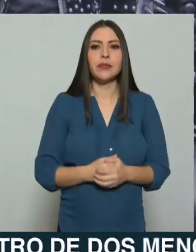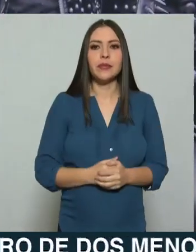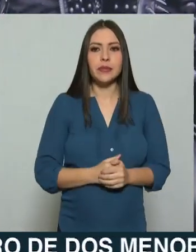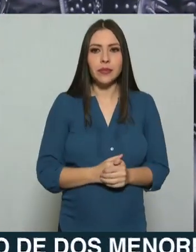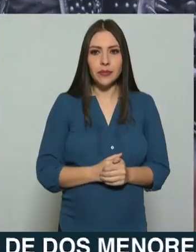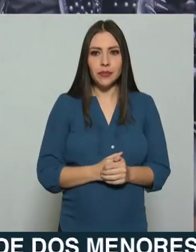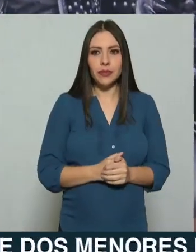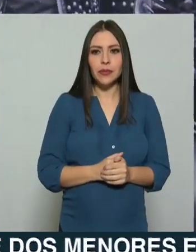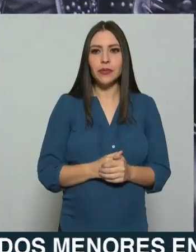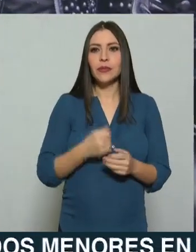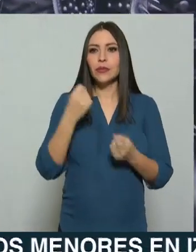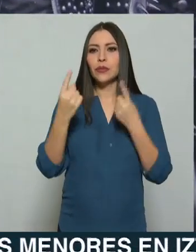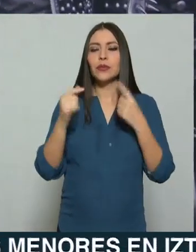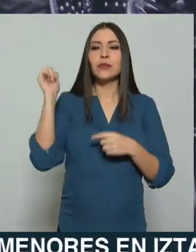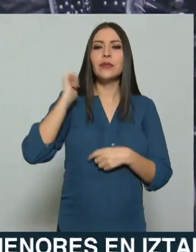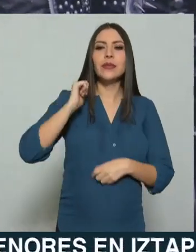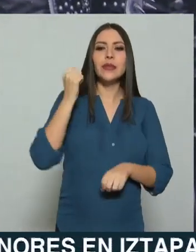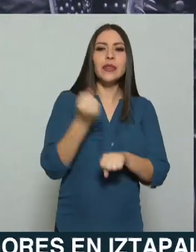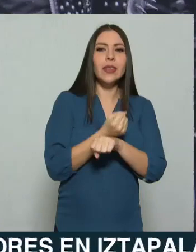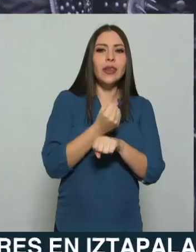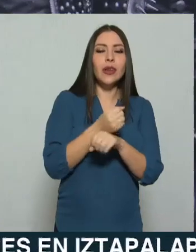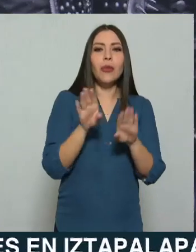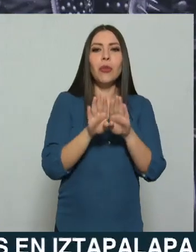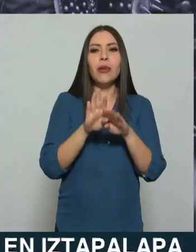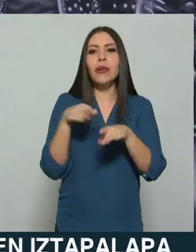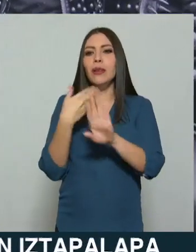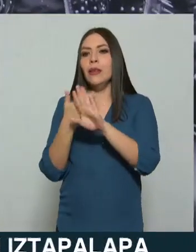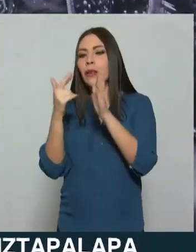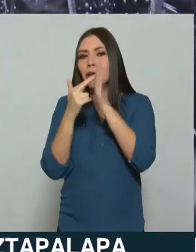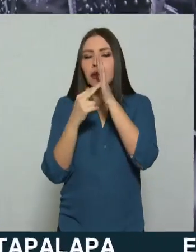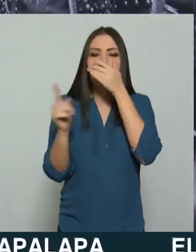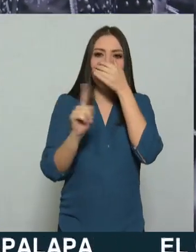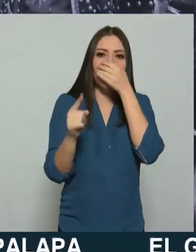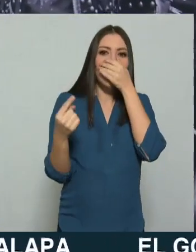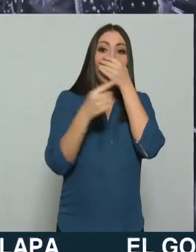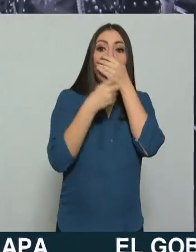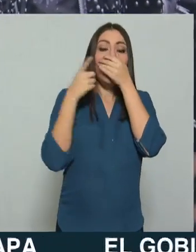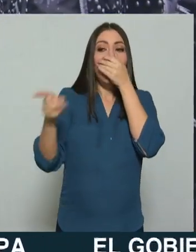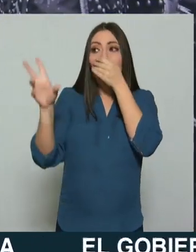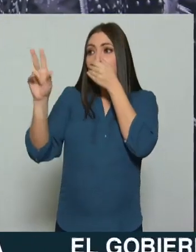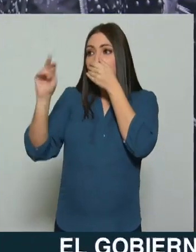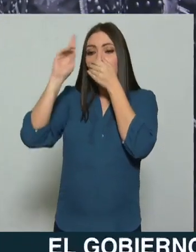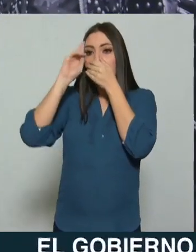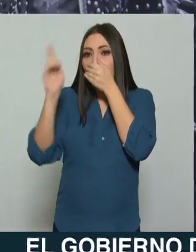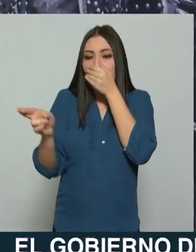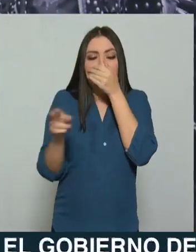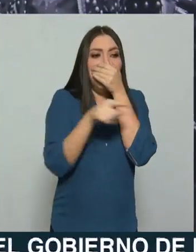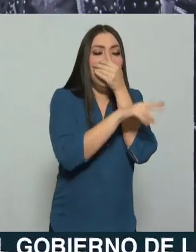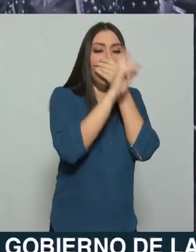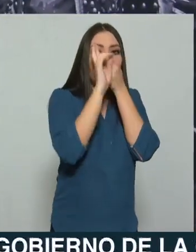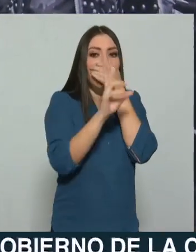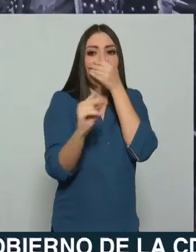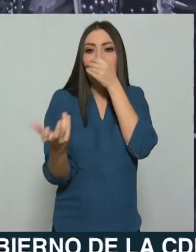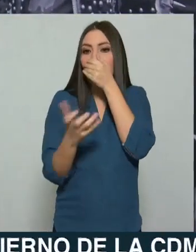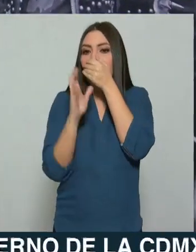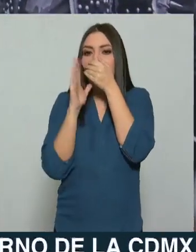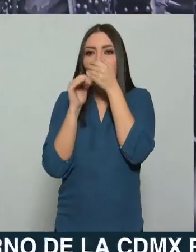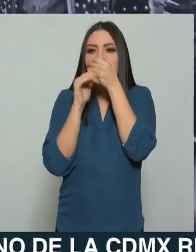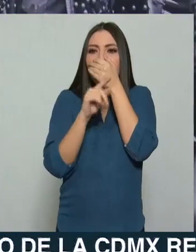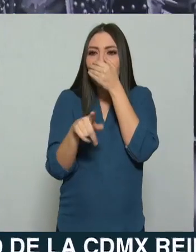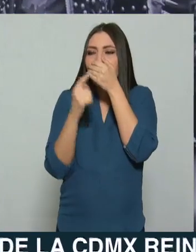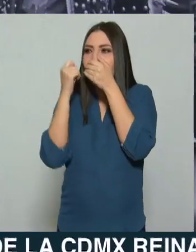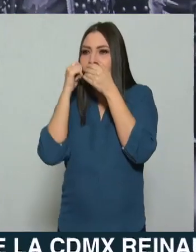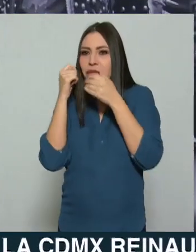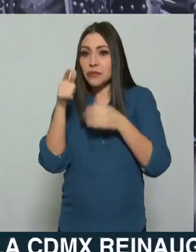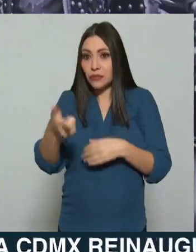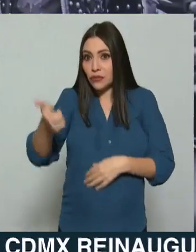de los zapateros antiguos, de que nos decían, esto no se puede, ¿no? Esto no se puede hacer, no, estás un poco